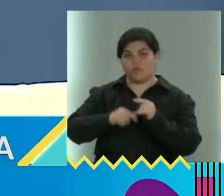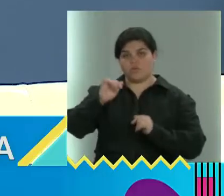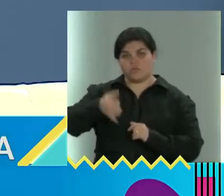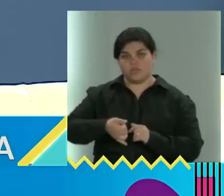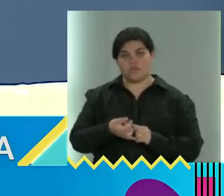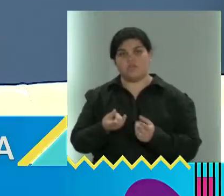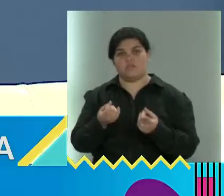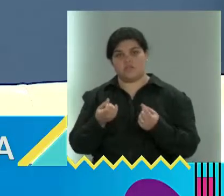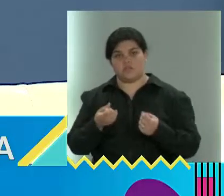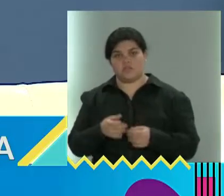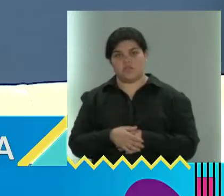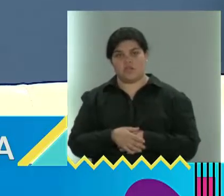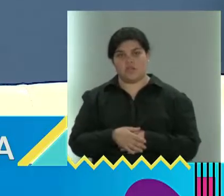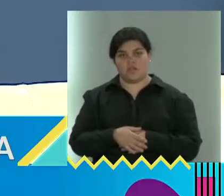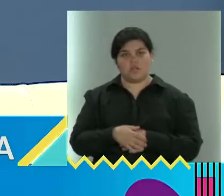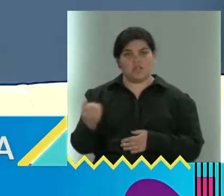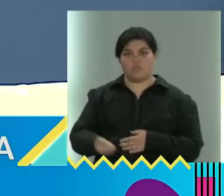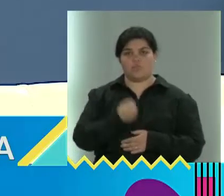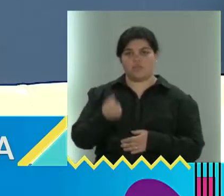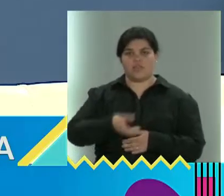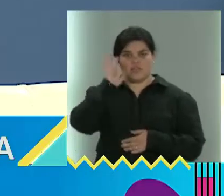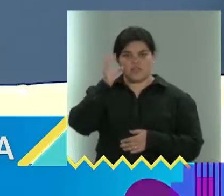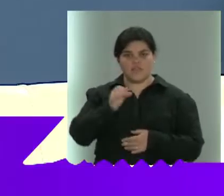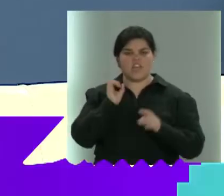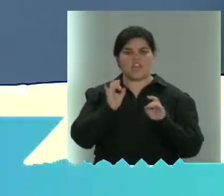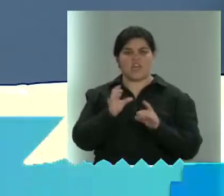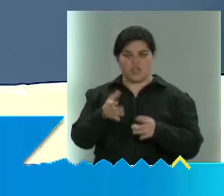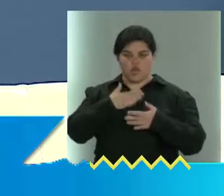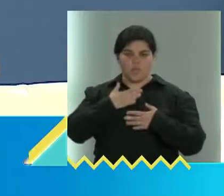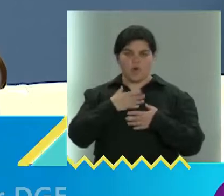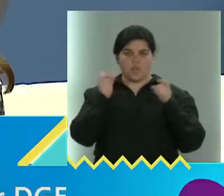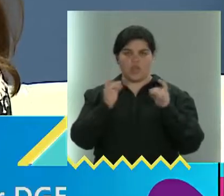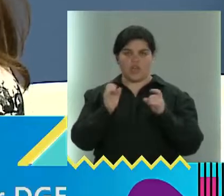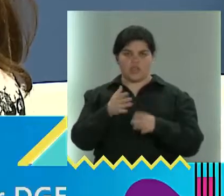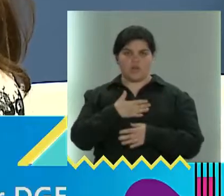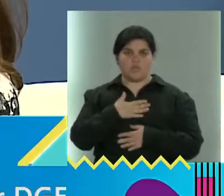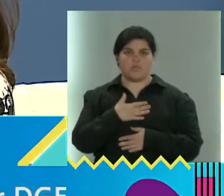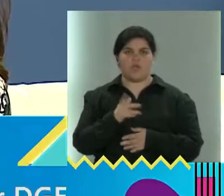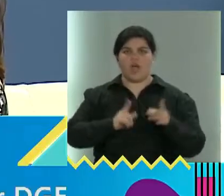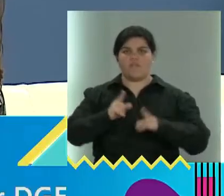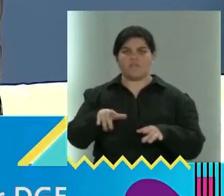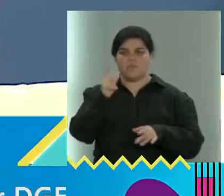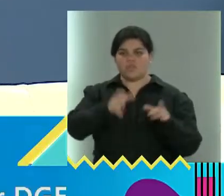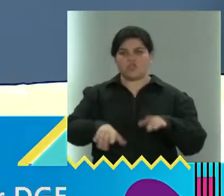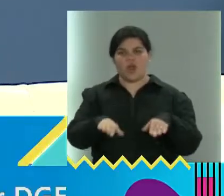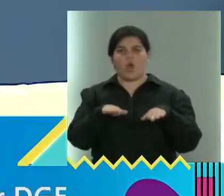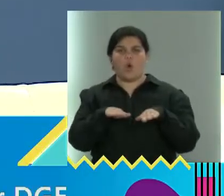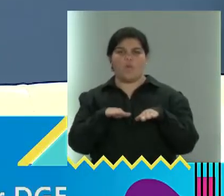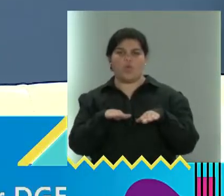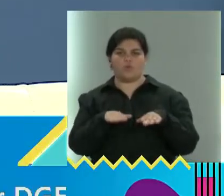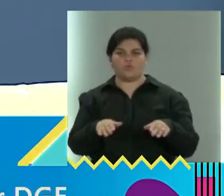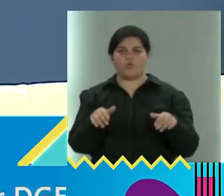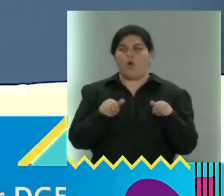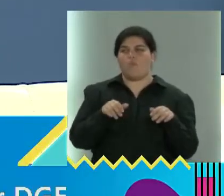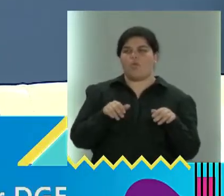y para eso tenemos que ser críticos con lo que hacemos. Hay gente que tiene mucho miedo de salir de su zona de confort. Entonces